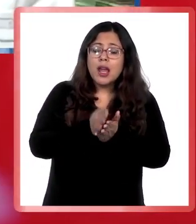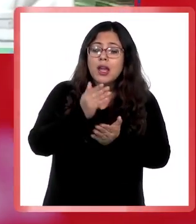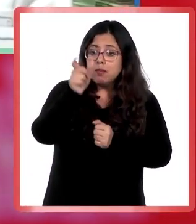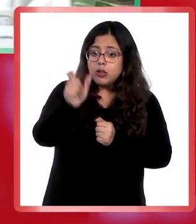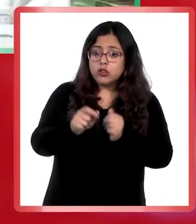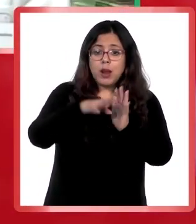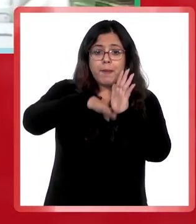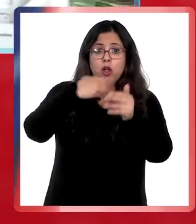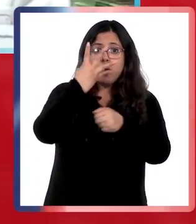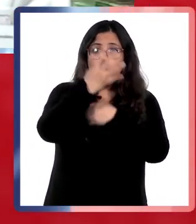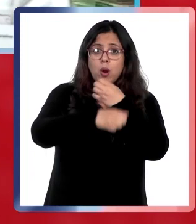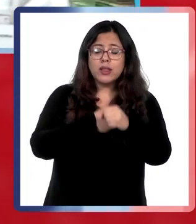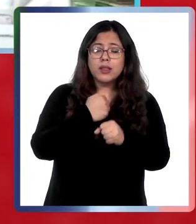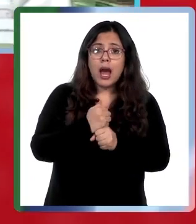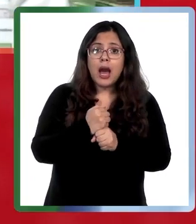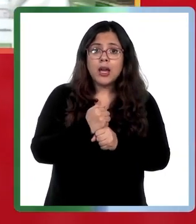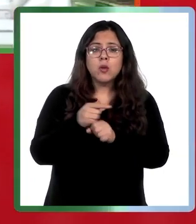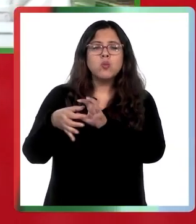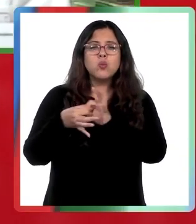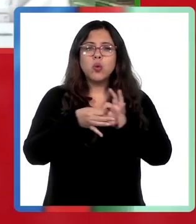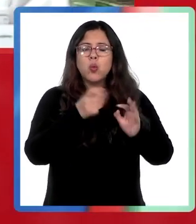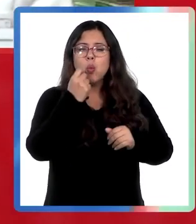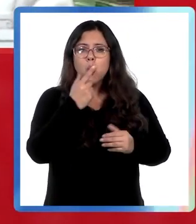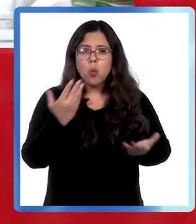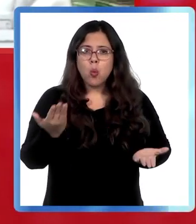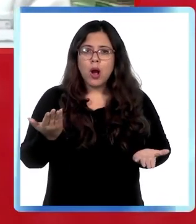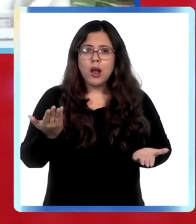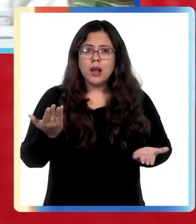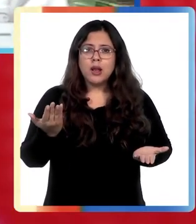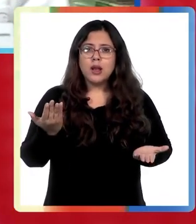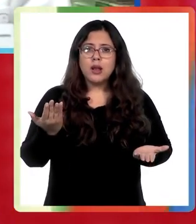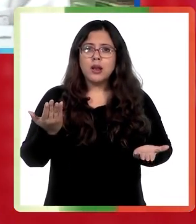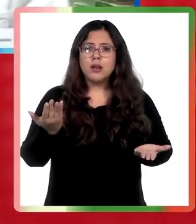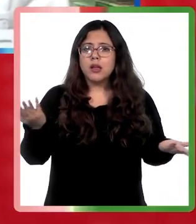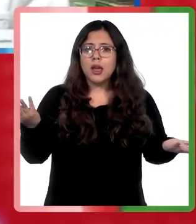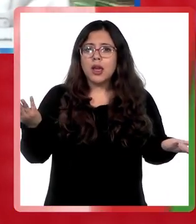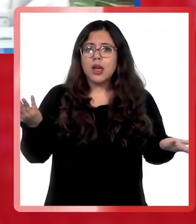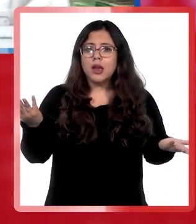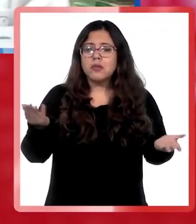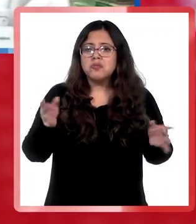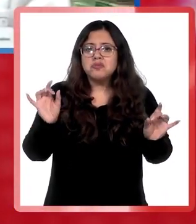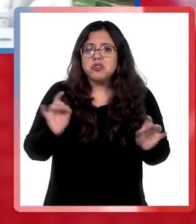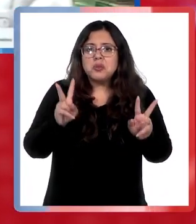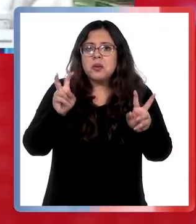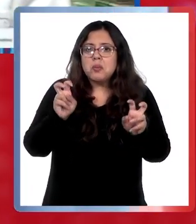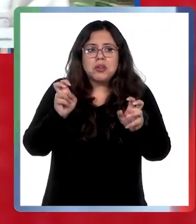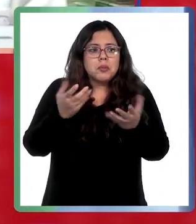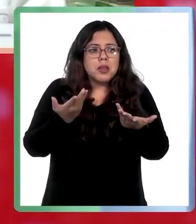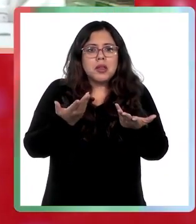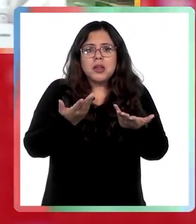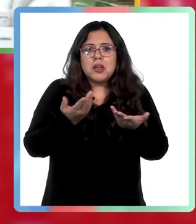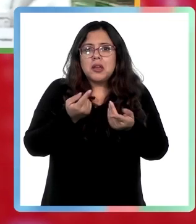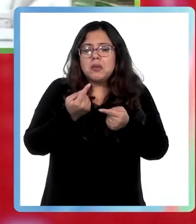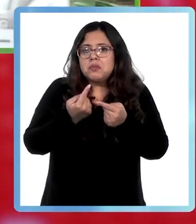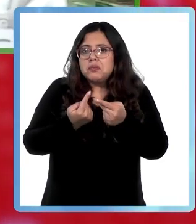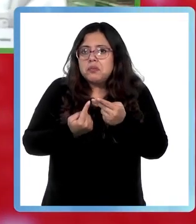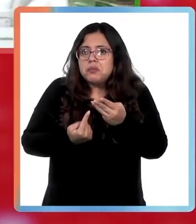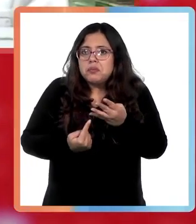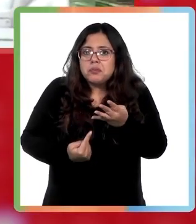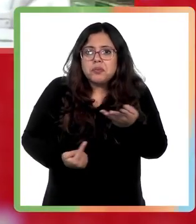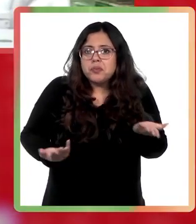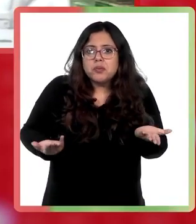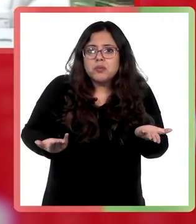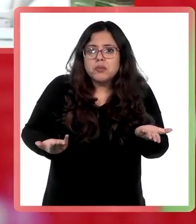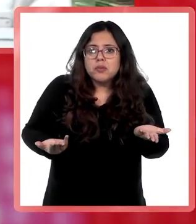menos de 40, en general son por accidentes, ¿sí? Entonces, la medida de salud pública